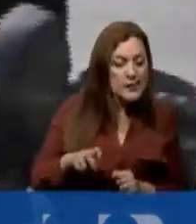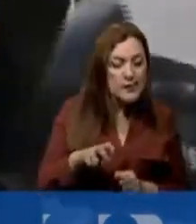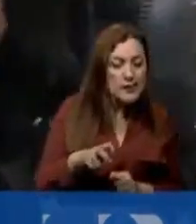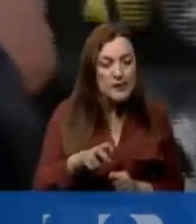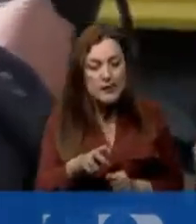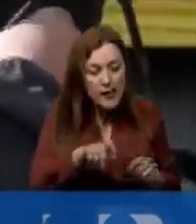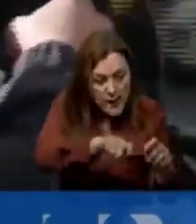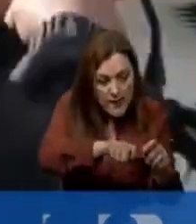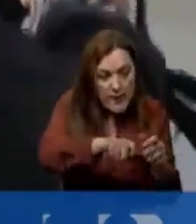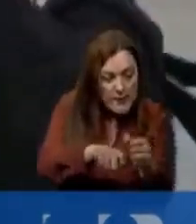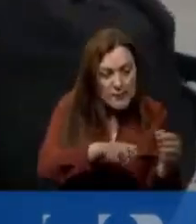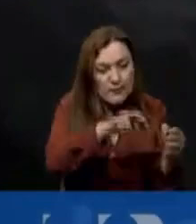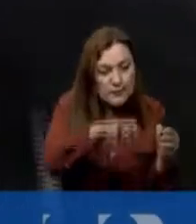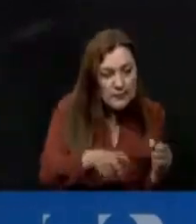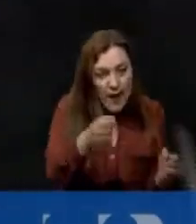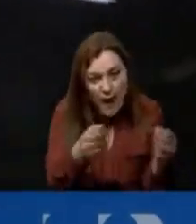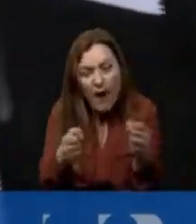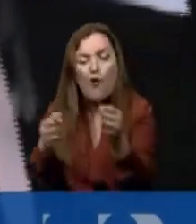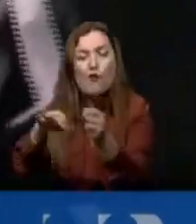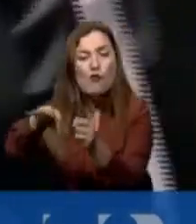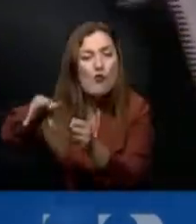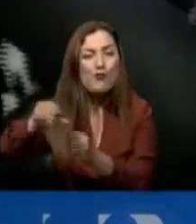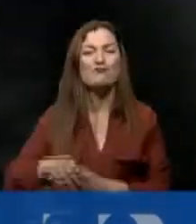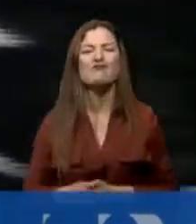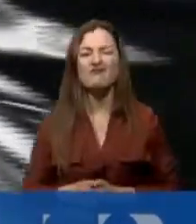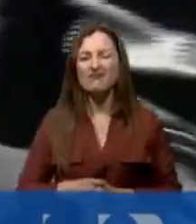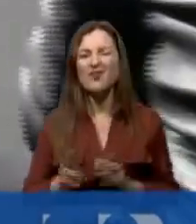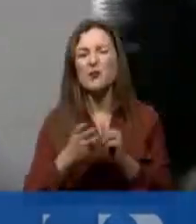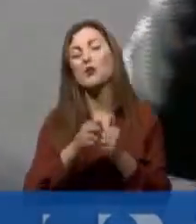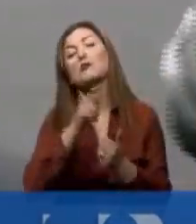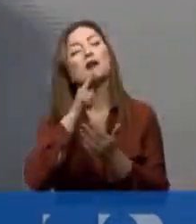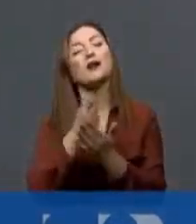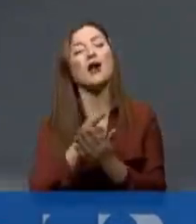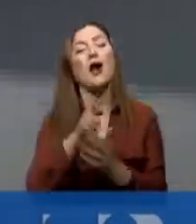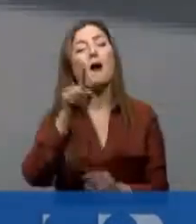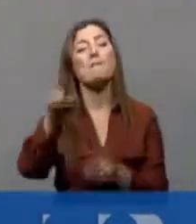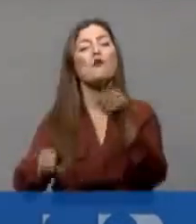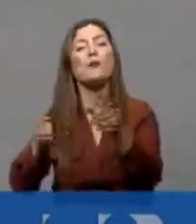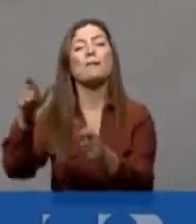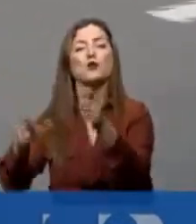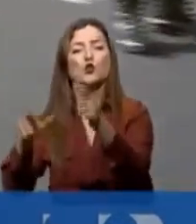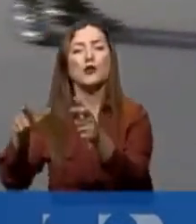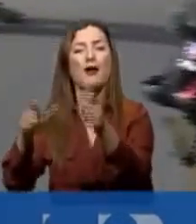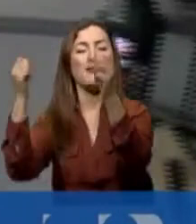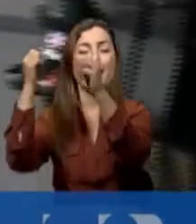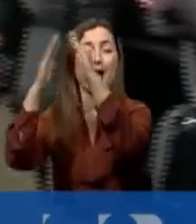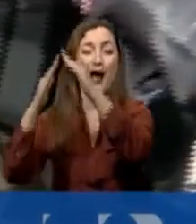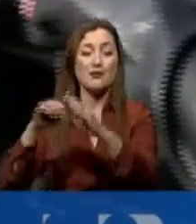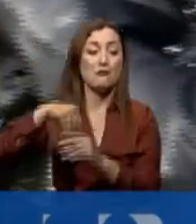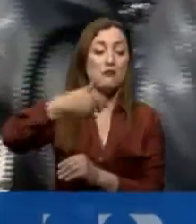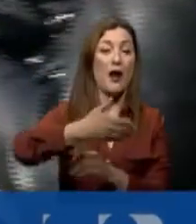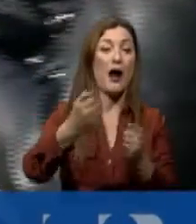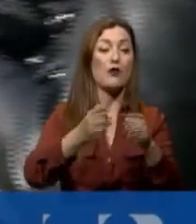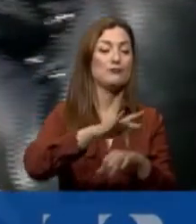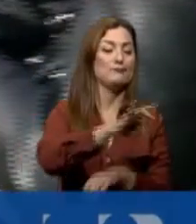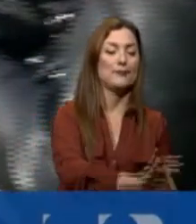sí, efectivamente, que los vehículos, que los ciudadanos dejan los vehículos estacionados afuera de sus casas, afuera de sus trabajos, y los delincuentes aprovechan para romper